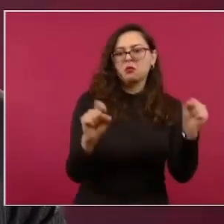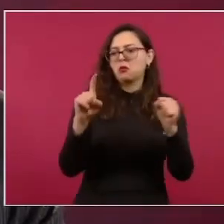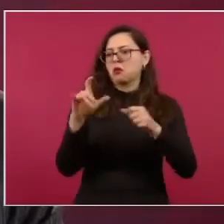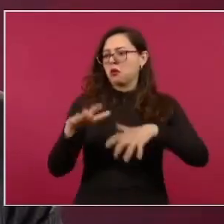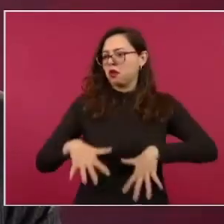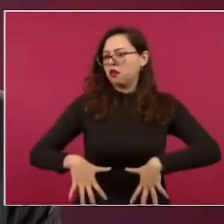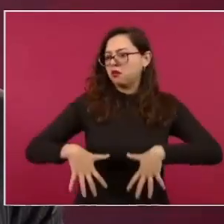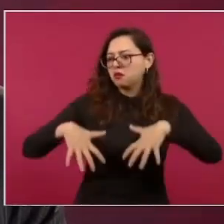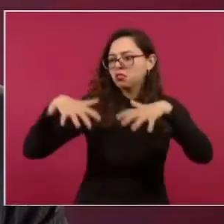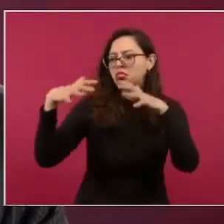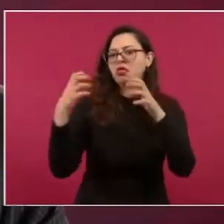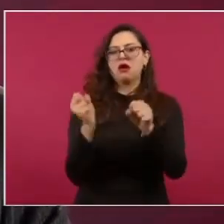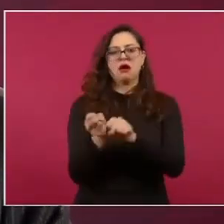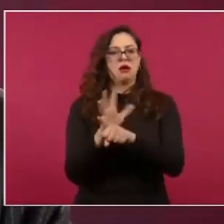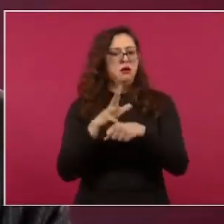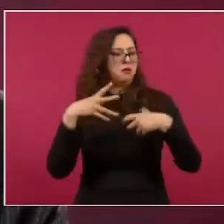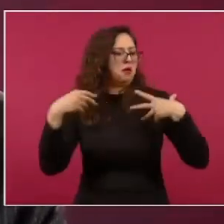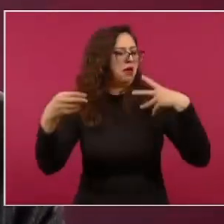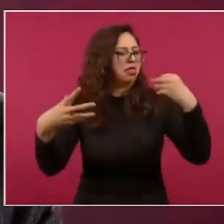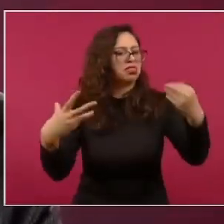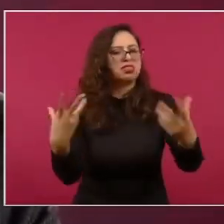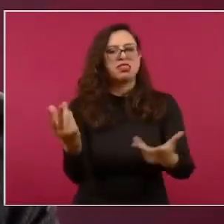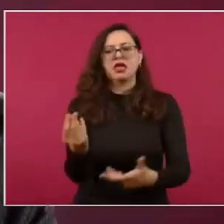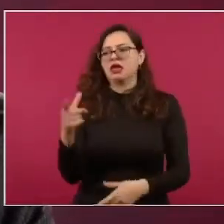pandemias, malos gobiernos,